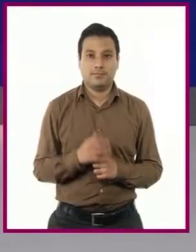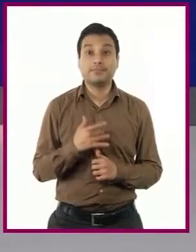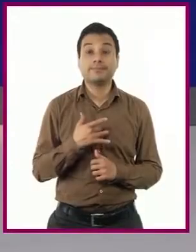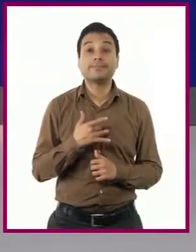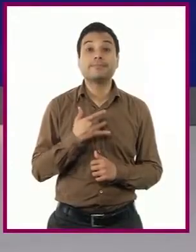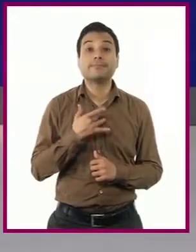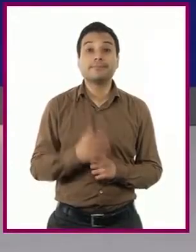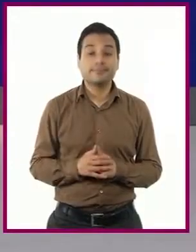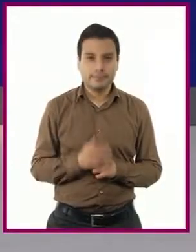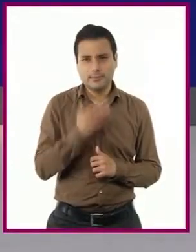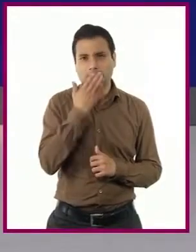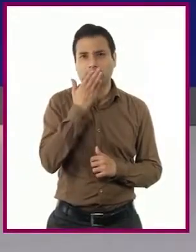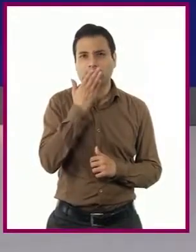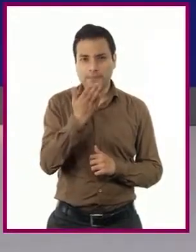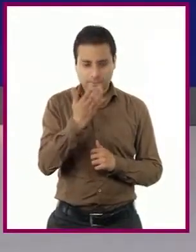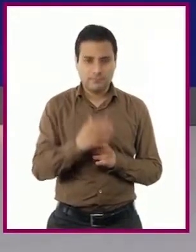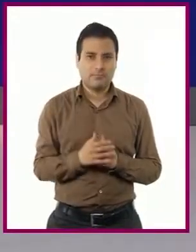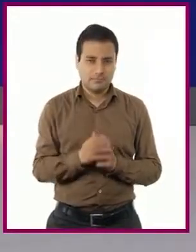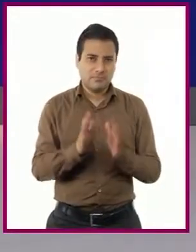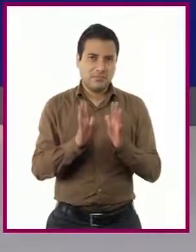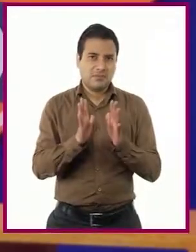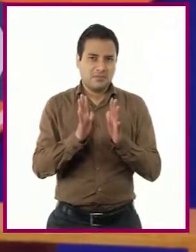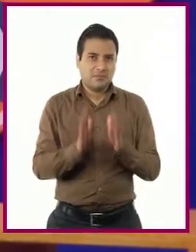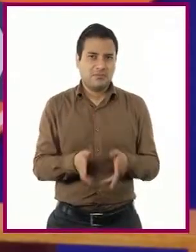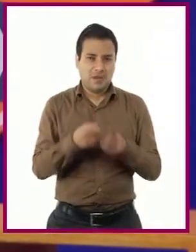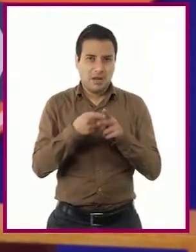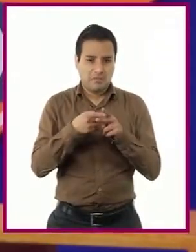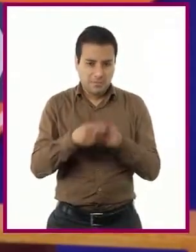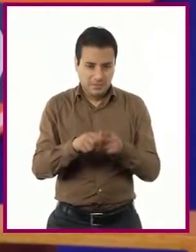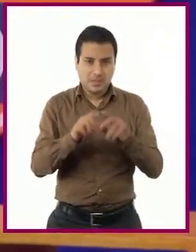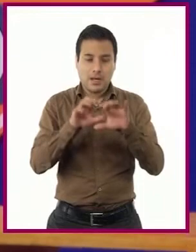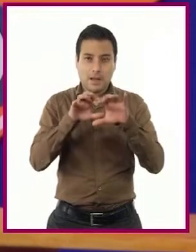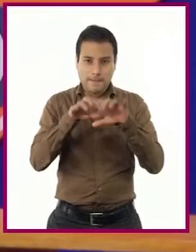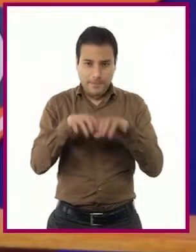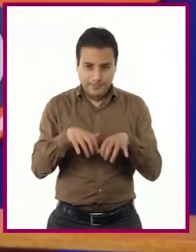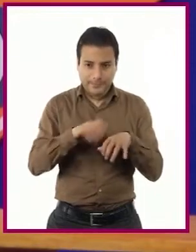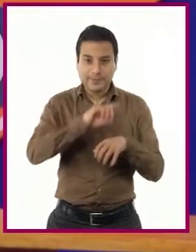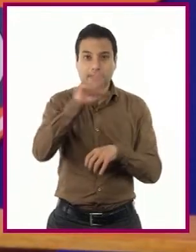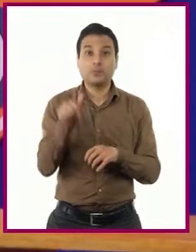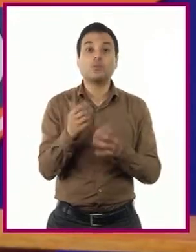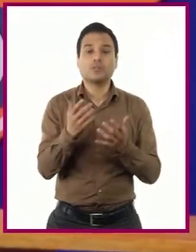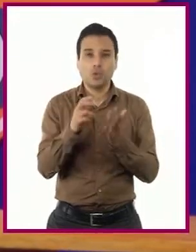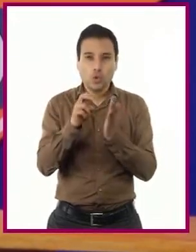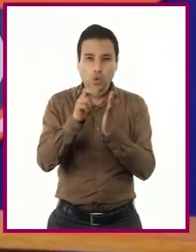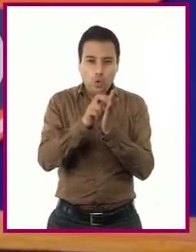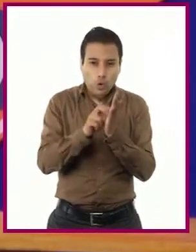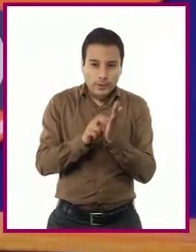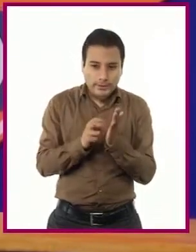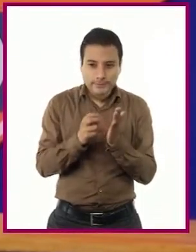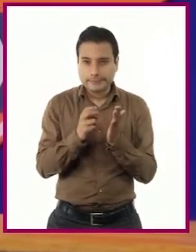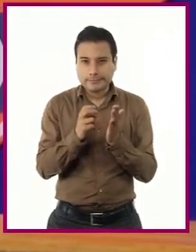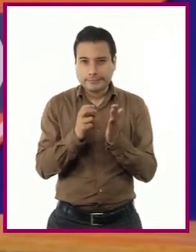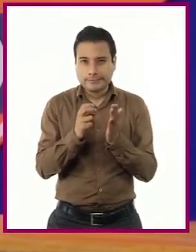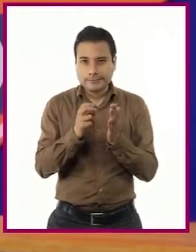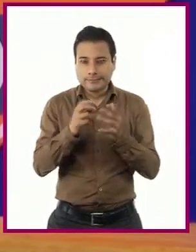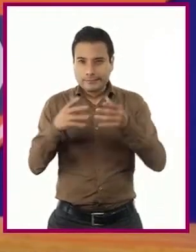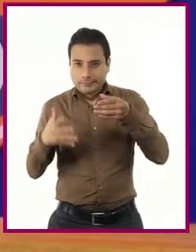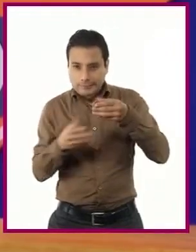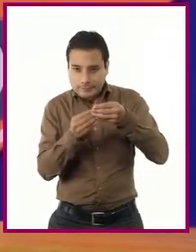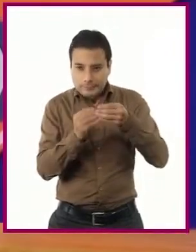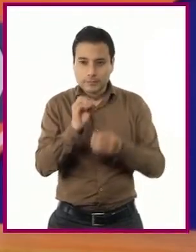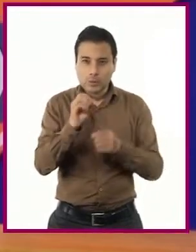muy bien, ya tienes el inicio de un borrador. Después puedes corregir, reescribir, aumentar o